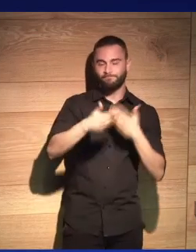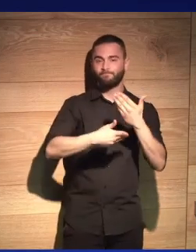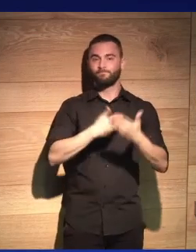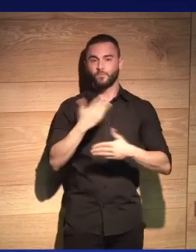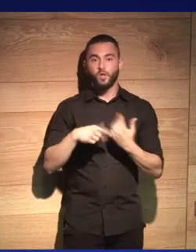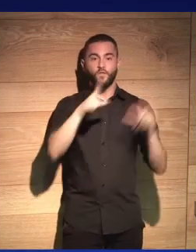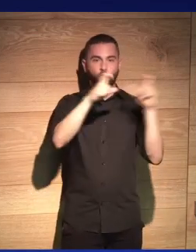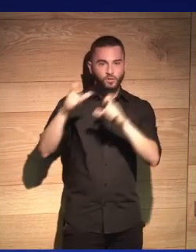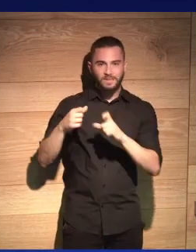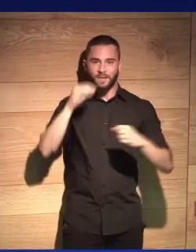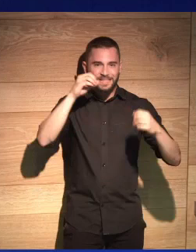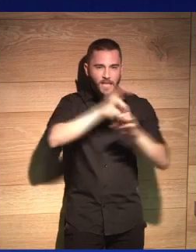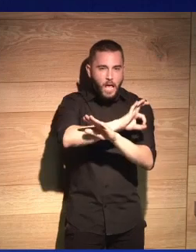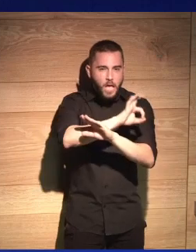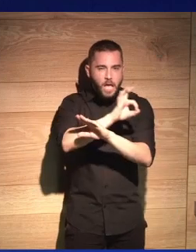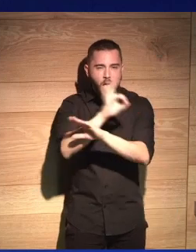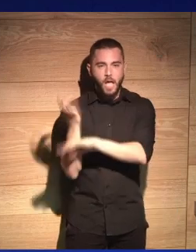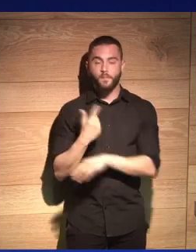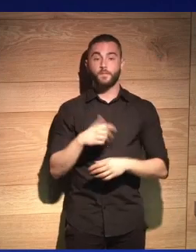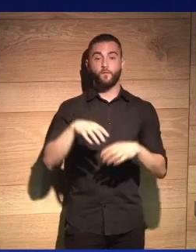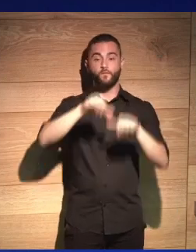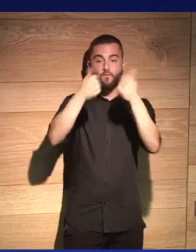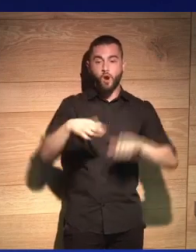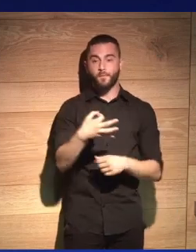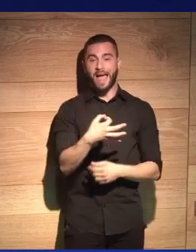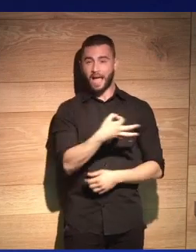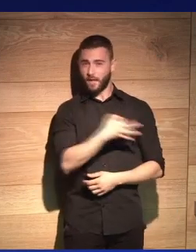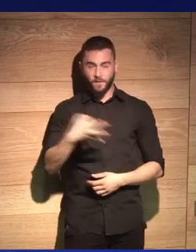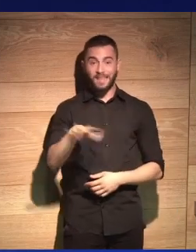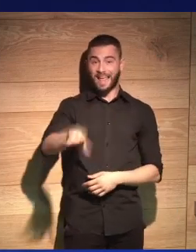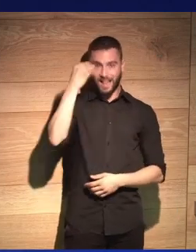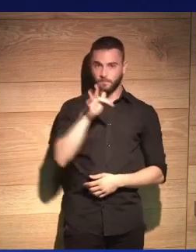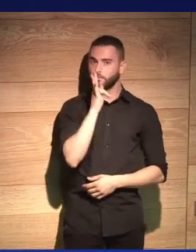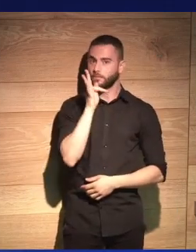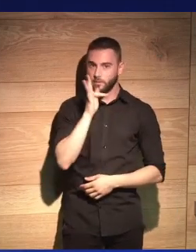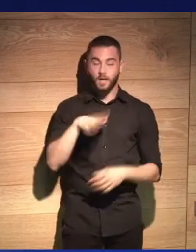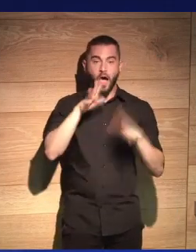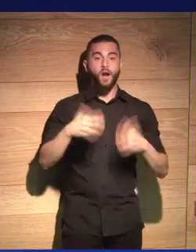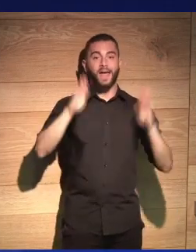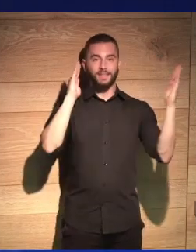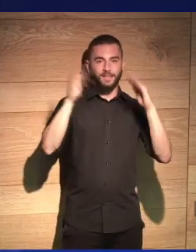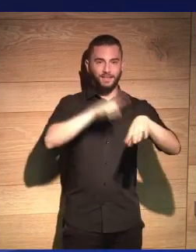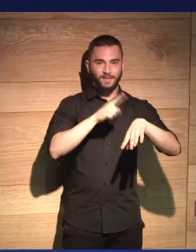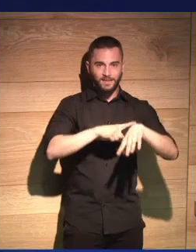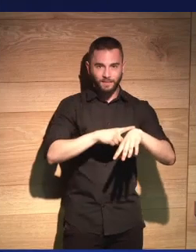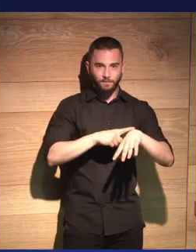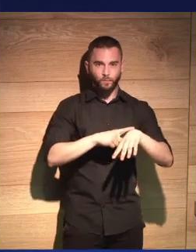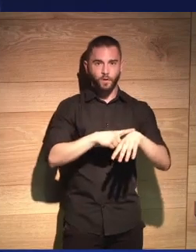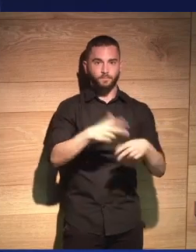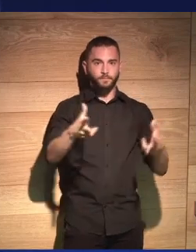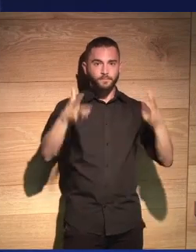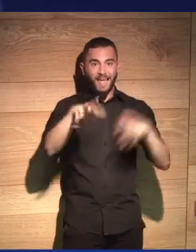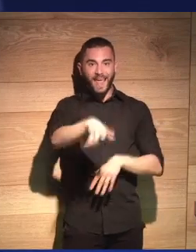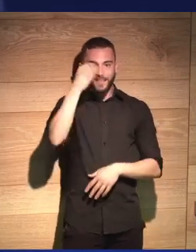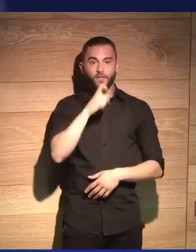amaneceres. No hemos entendido la forma exacta en la que ahora se experimenta el tiempo. Y quizás la